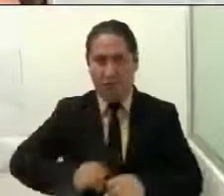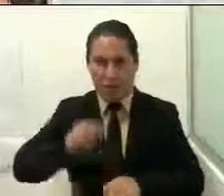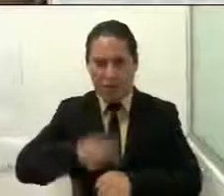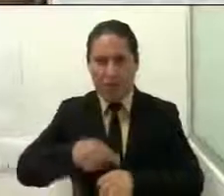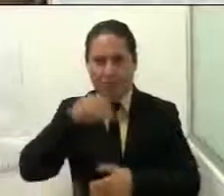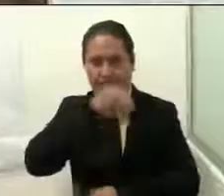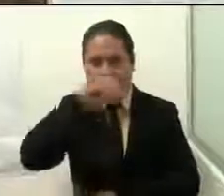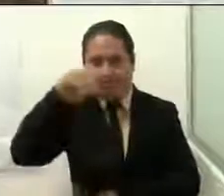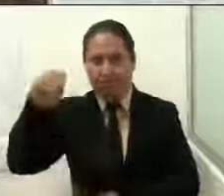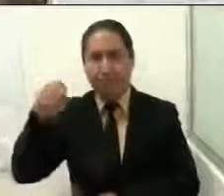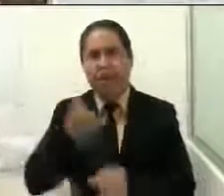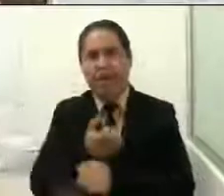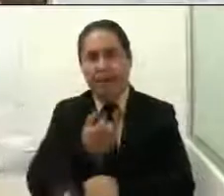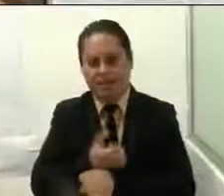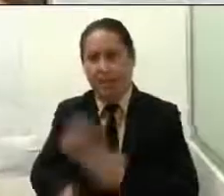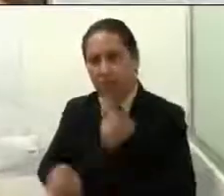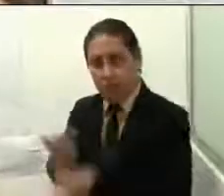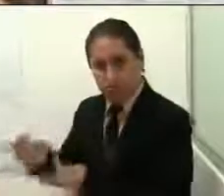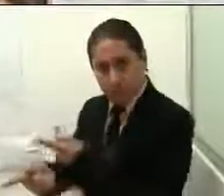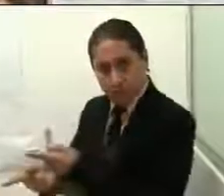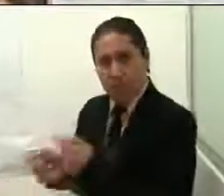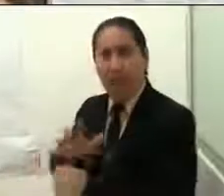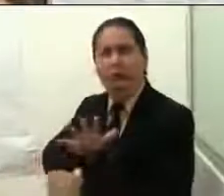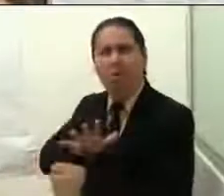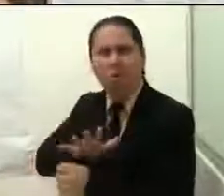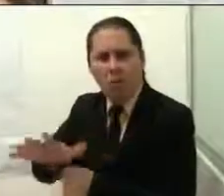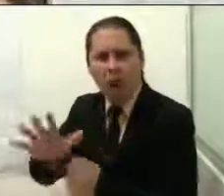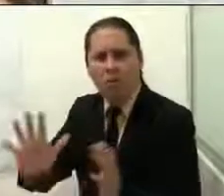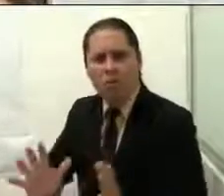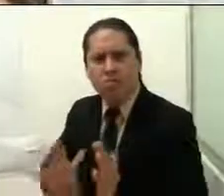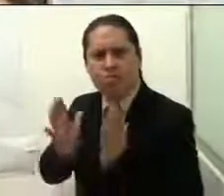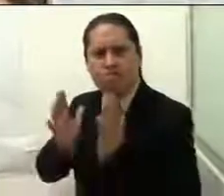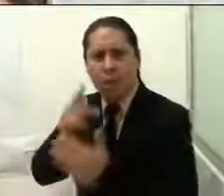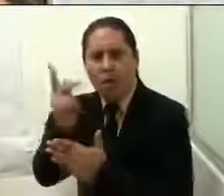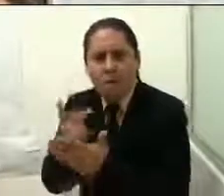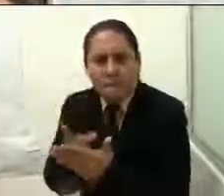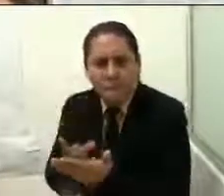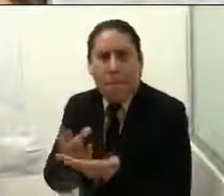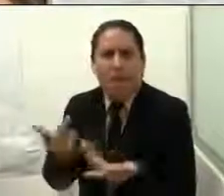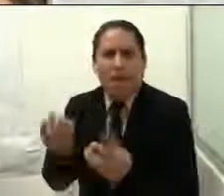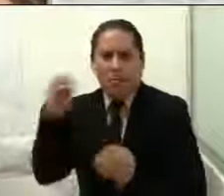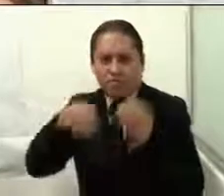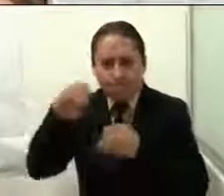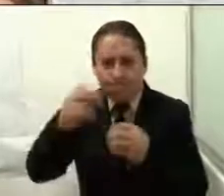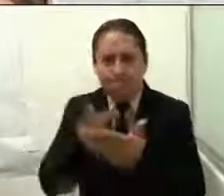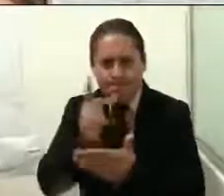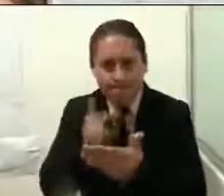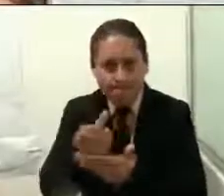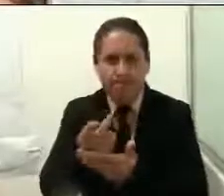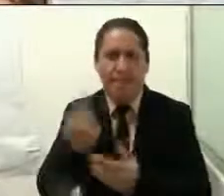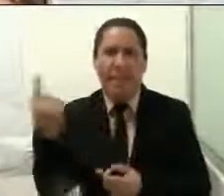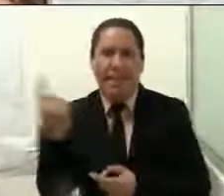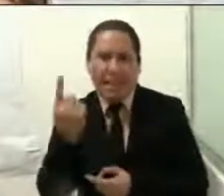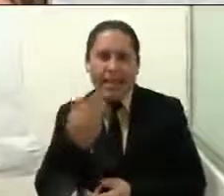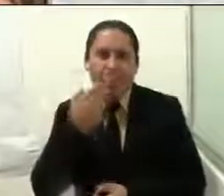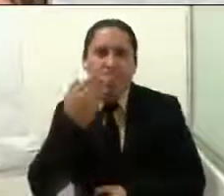por lo que le pregunto cuál ha sido el impacto de este programa de aseguramiento de cultivos y en qué ha beneficiado